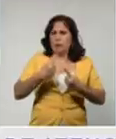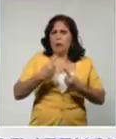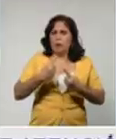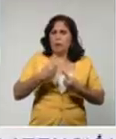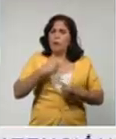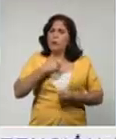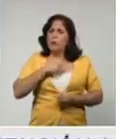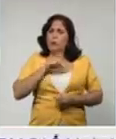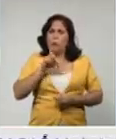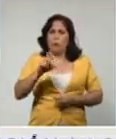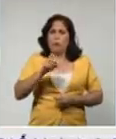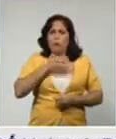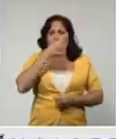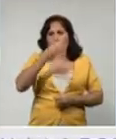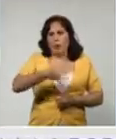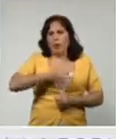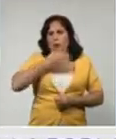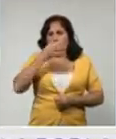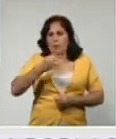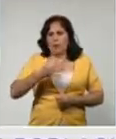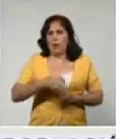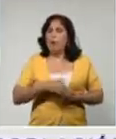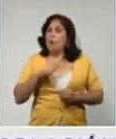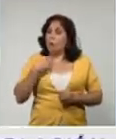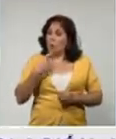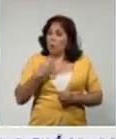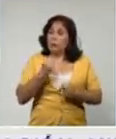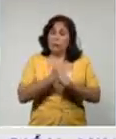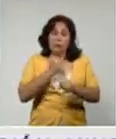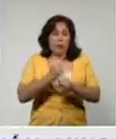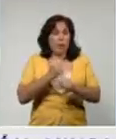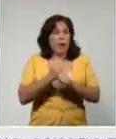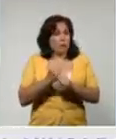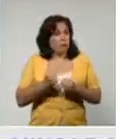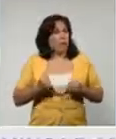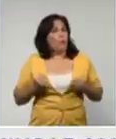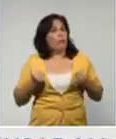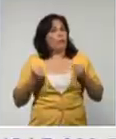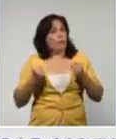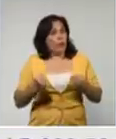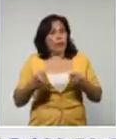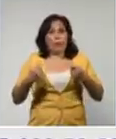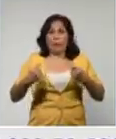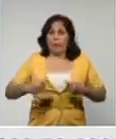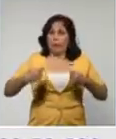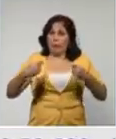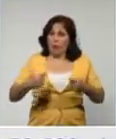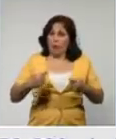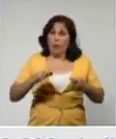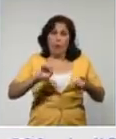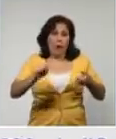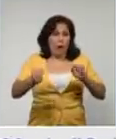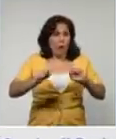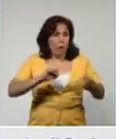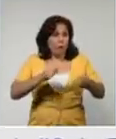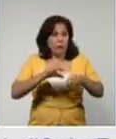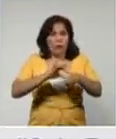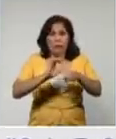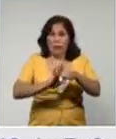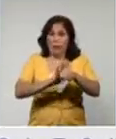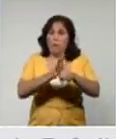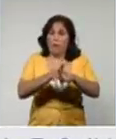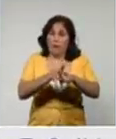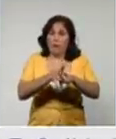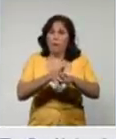último, bueno, pues nos mantenemos trabajando duro en el control de la